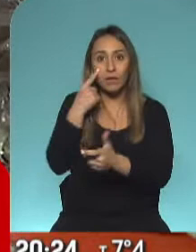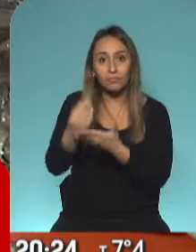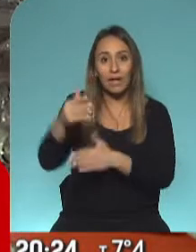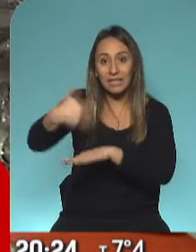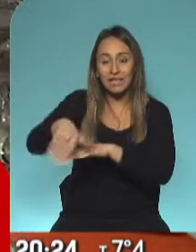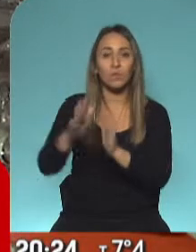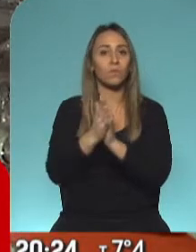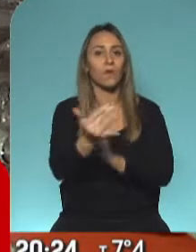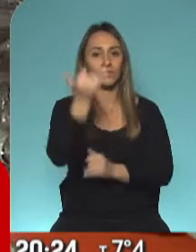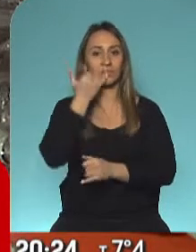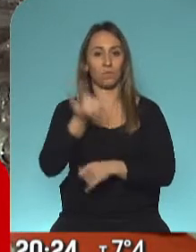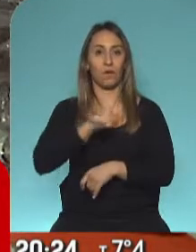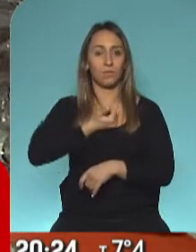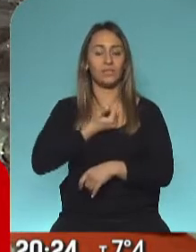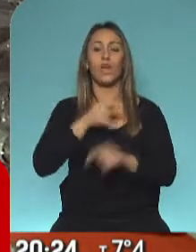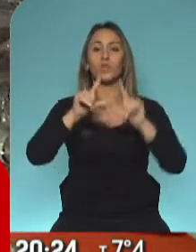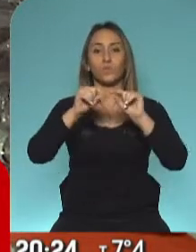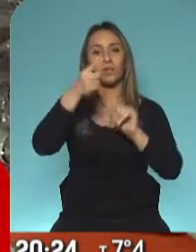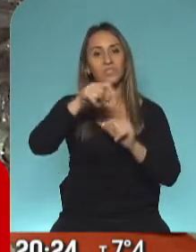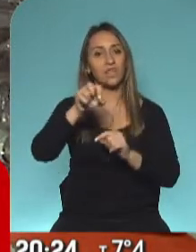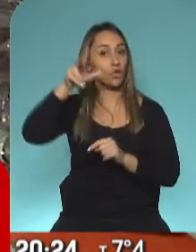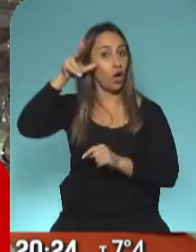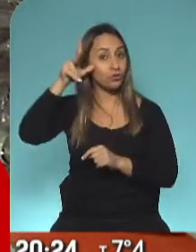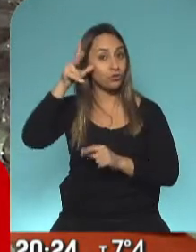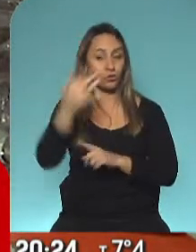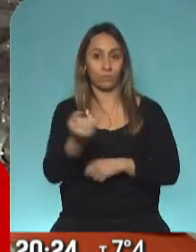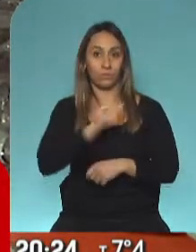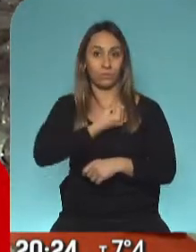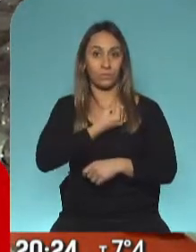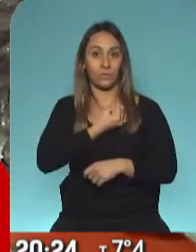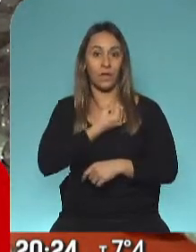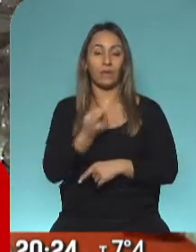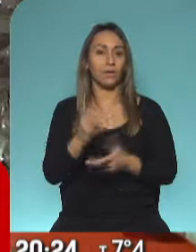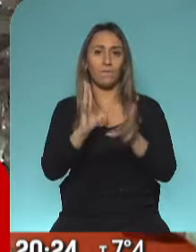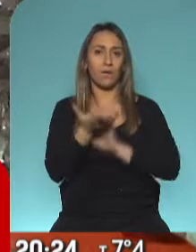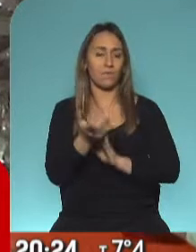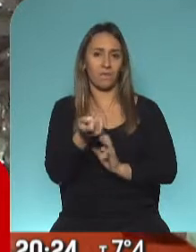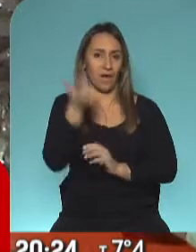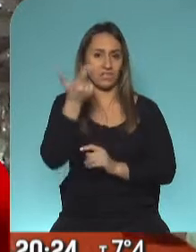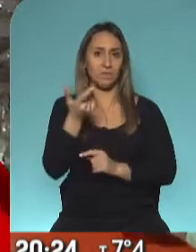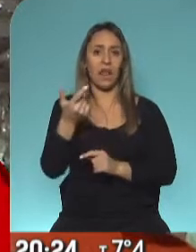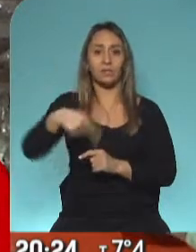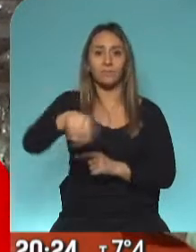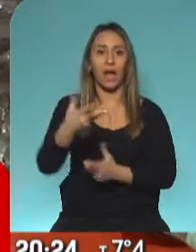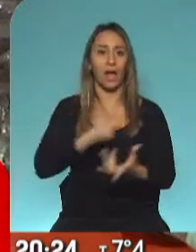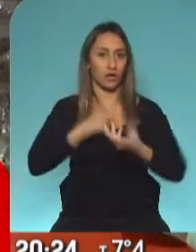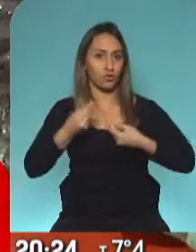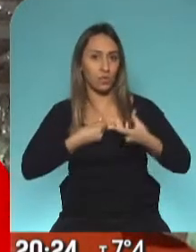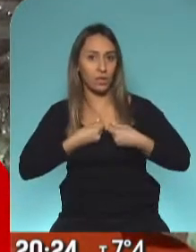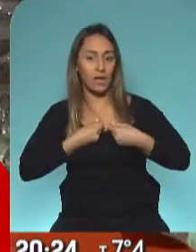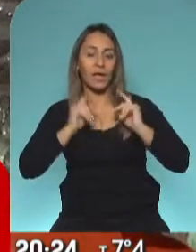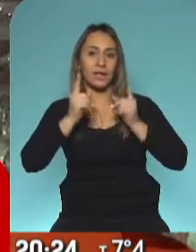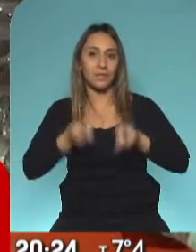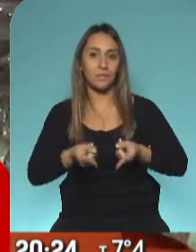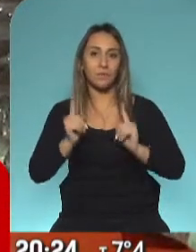comuniquen con nosotros al 108 porque es una de las formas muy sencillas en que colaboran con nosotros y también con